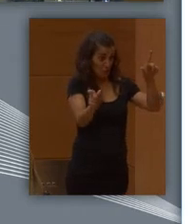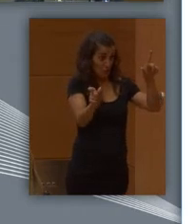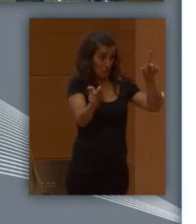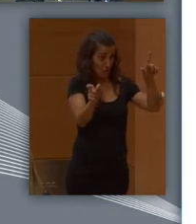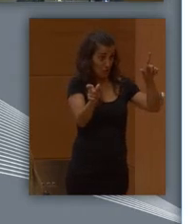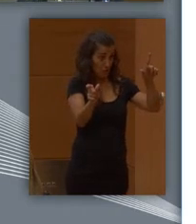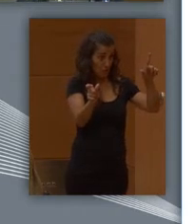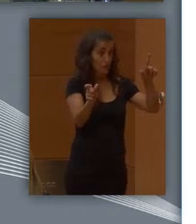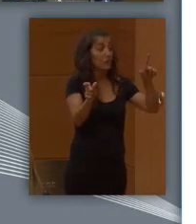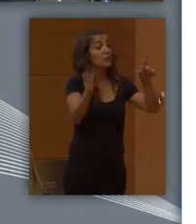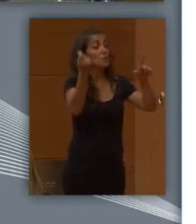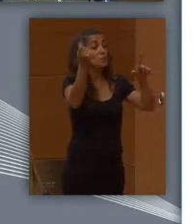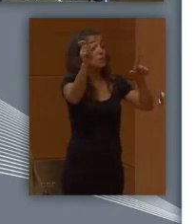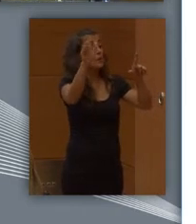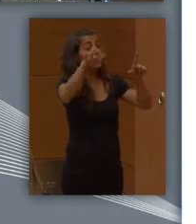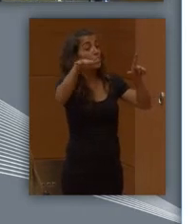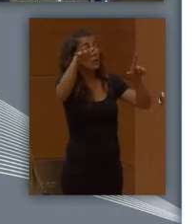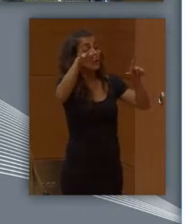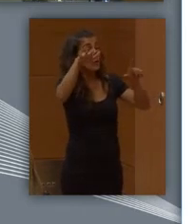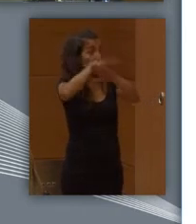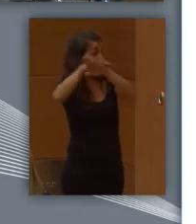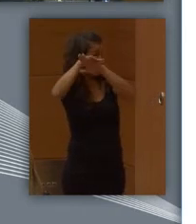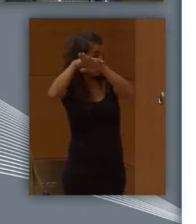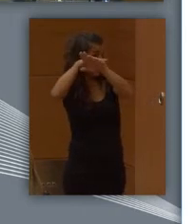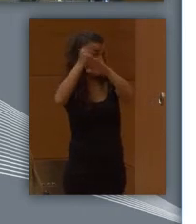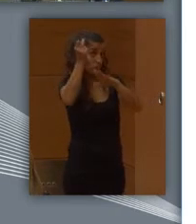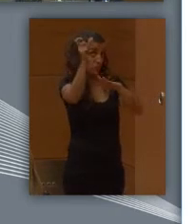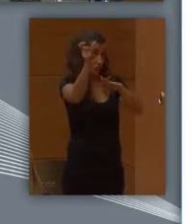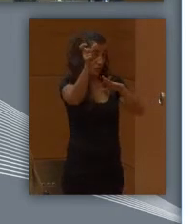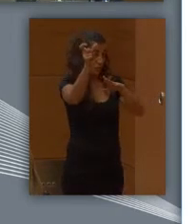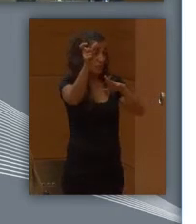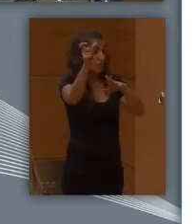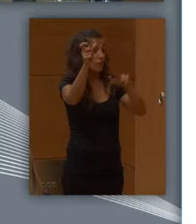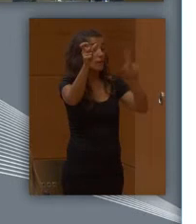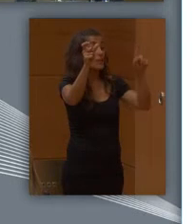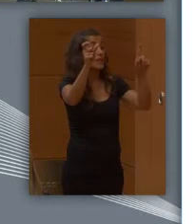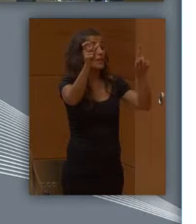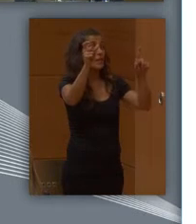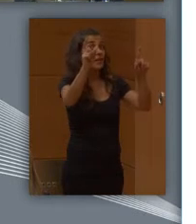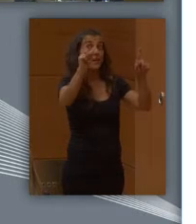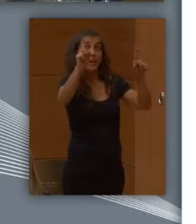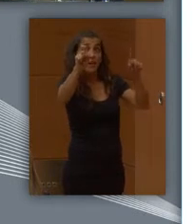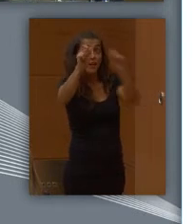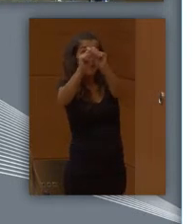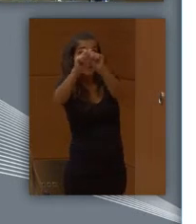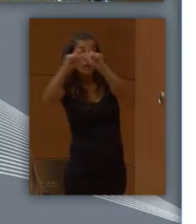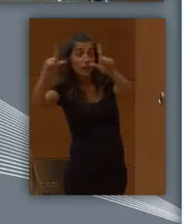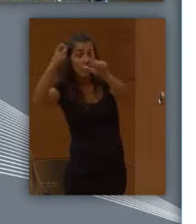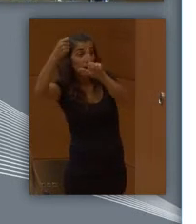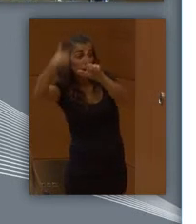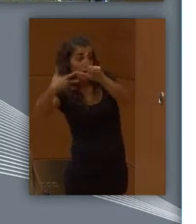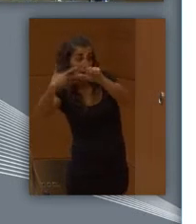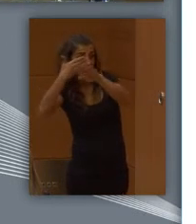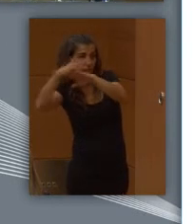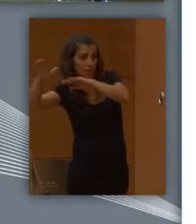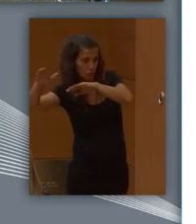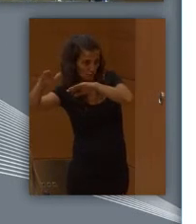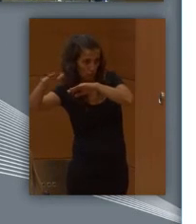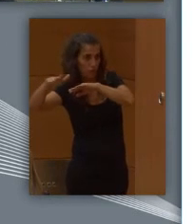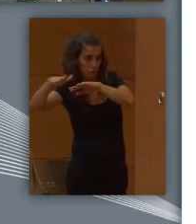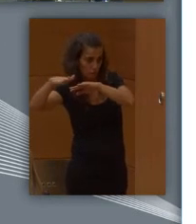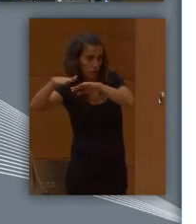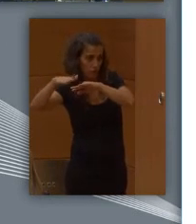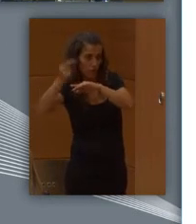ese sería el precio básico, y también hay un botón para consultar el resto de tarifas.